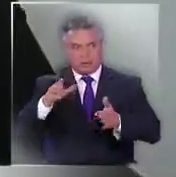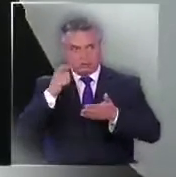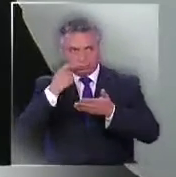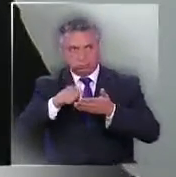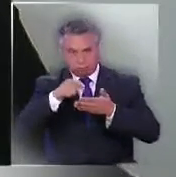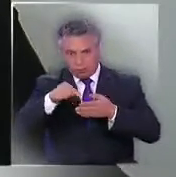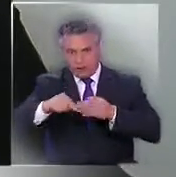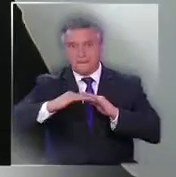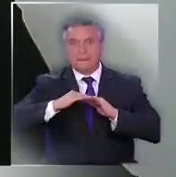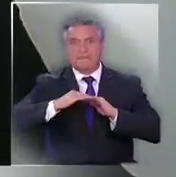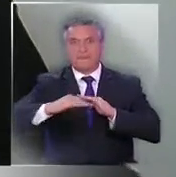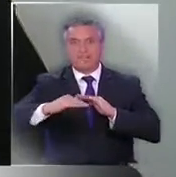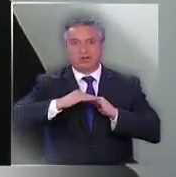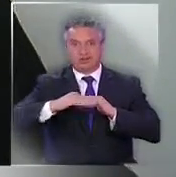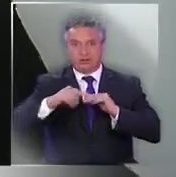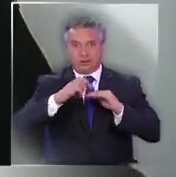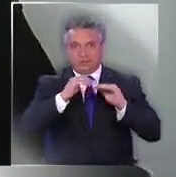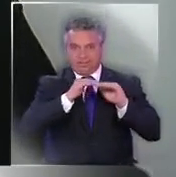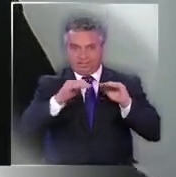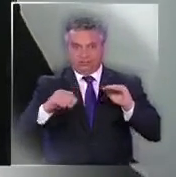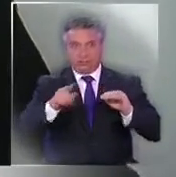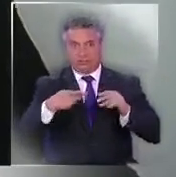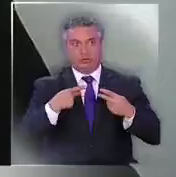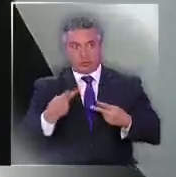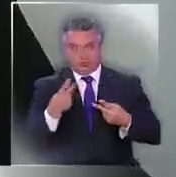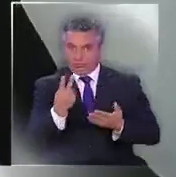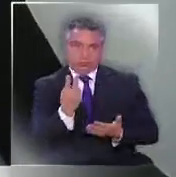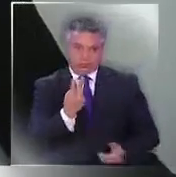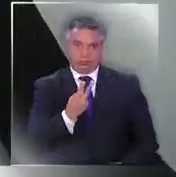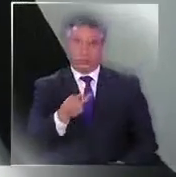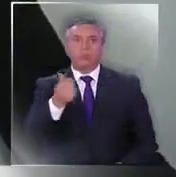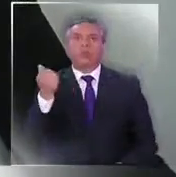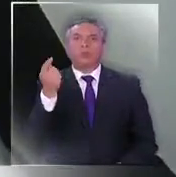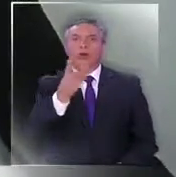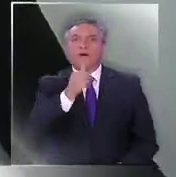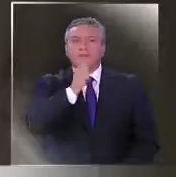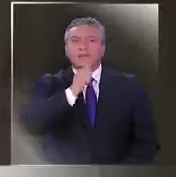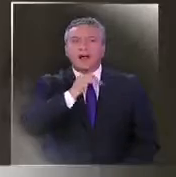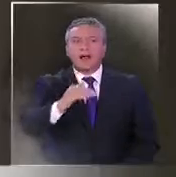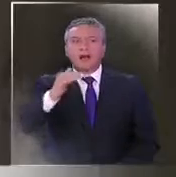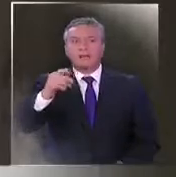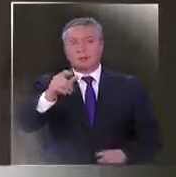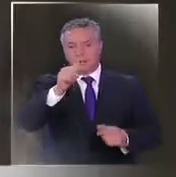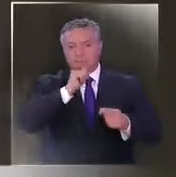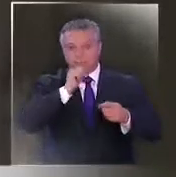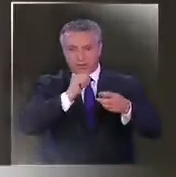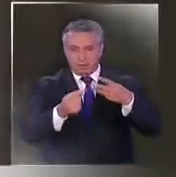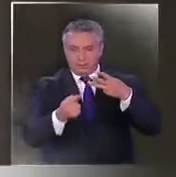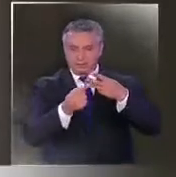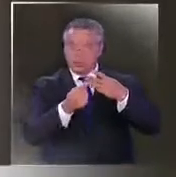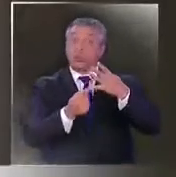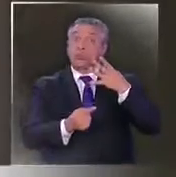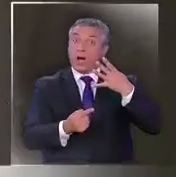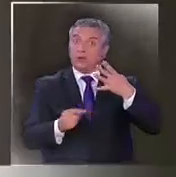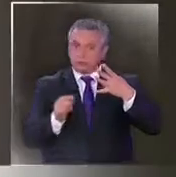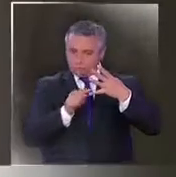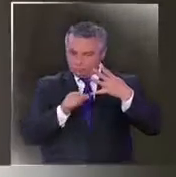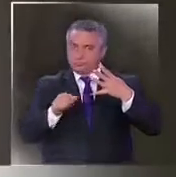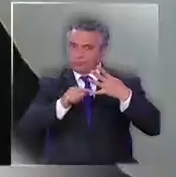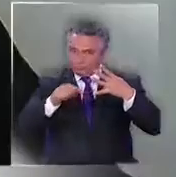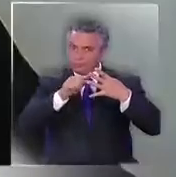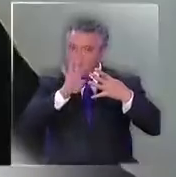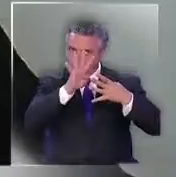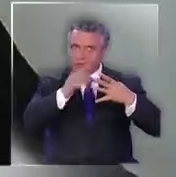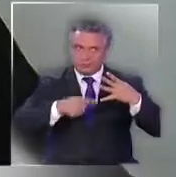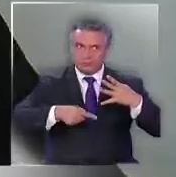piso, por lo menos nosotras. ¿Y cuántos pisos más les faltan? Falta el tercero, son cuatro pisos. Igual la gente adulta se